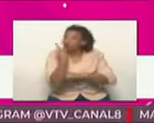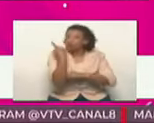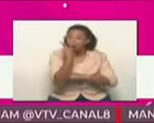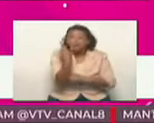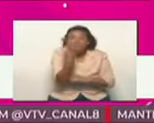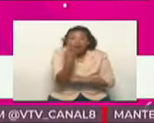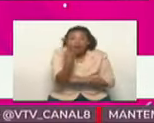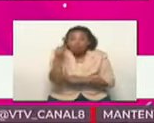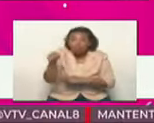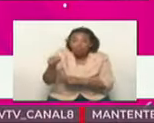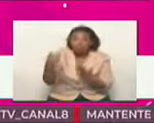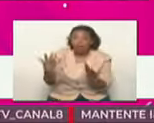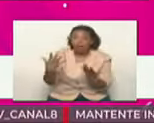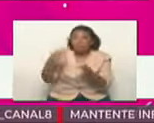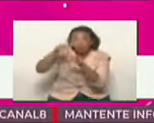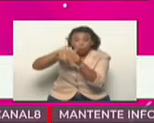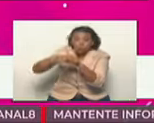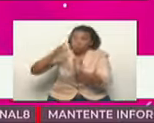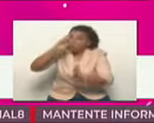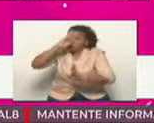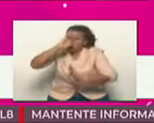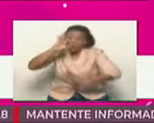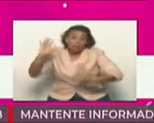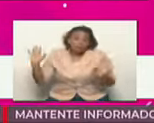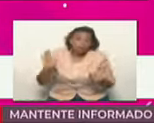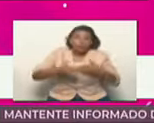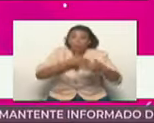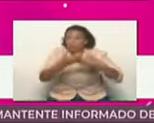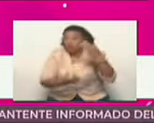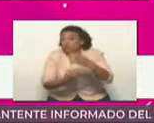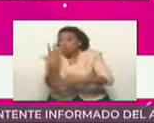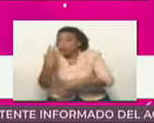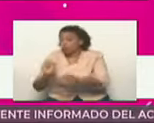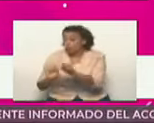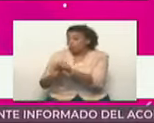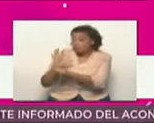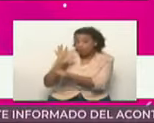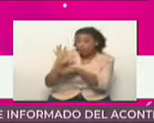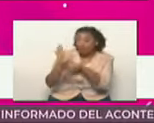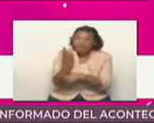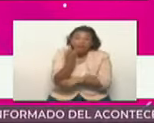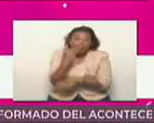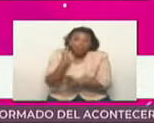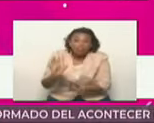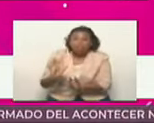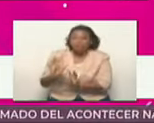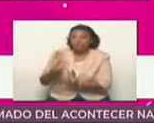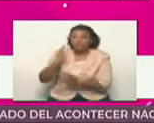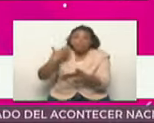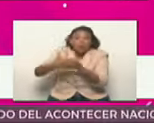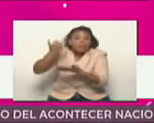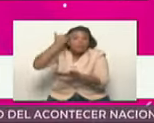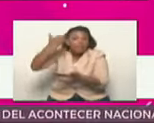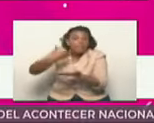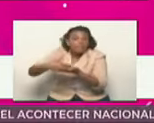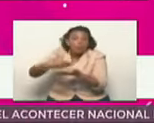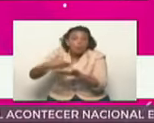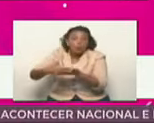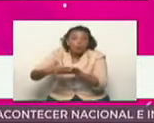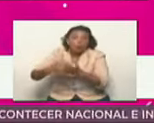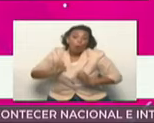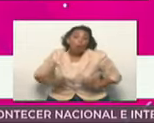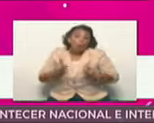que por las razones del mismo proceso de fundación de los BRIC, tenía que proponer o